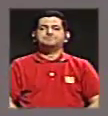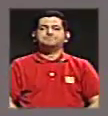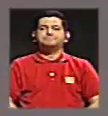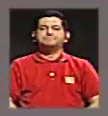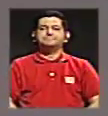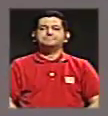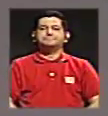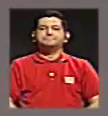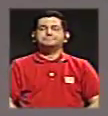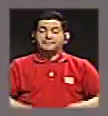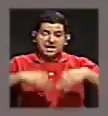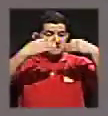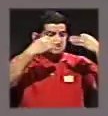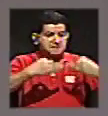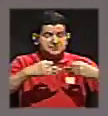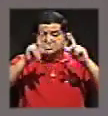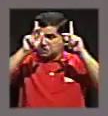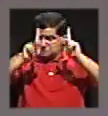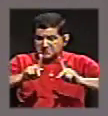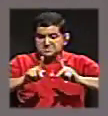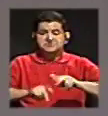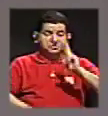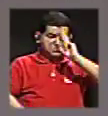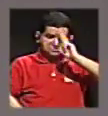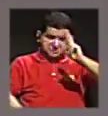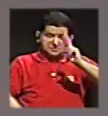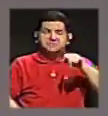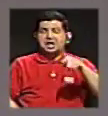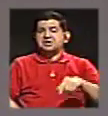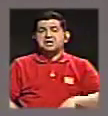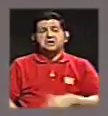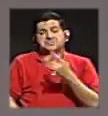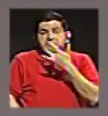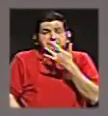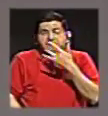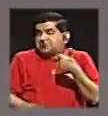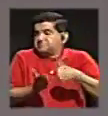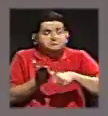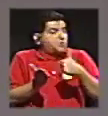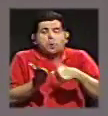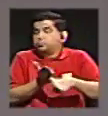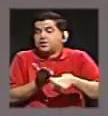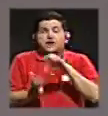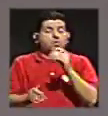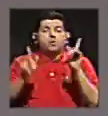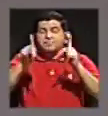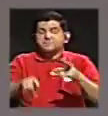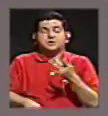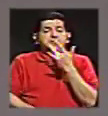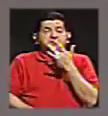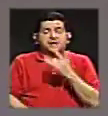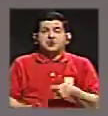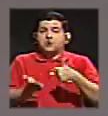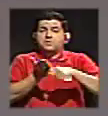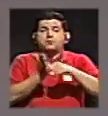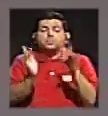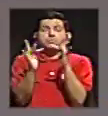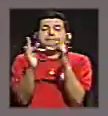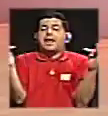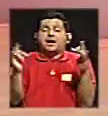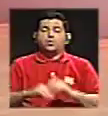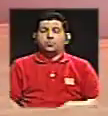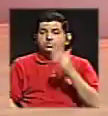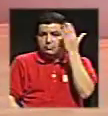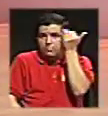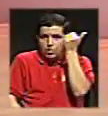eh la decisión de las personas que escojan eh No votar o que escojan votar en blanco Por